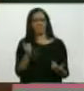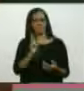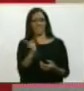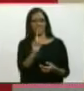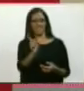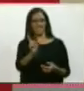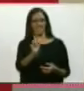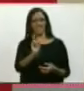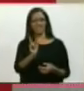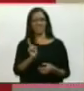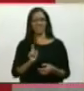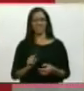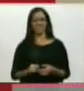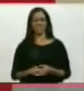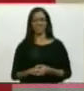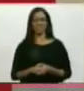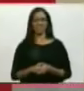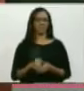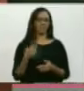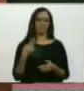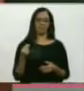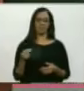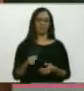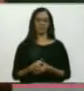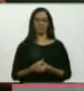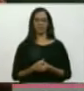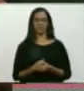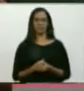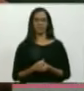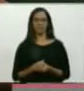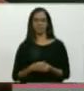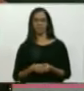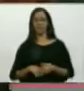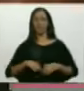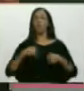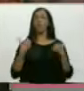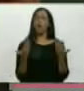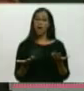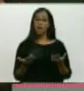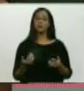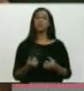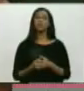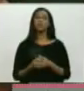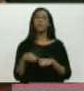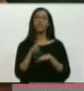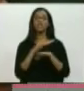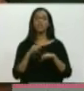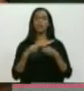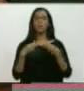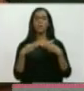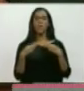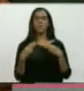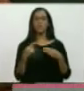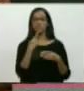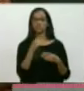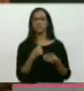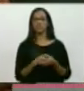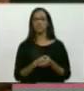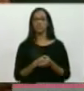Porque es cañona, eso no es a lo macho. No. Cuando se han lanzado, cuando el Ministerio Público, por ejemplo, allá